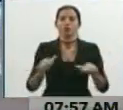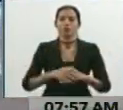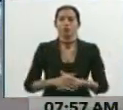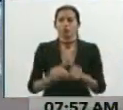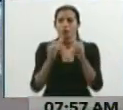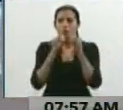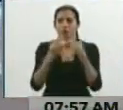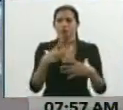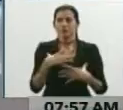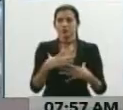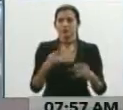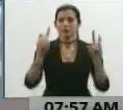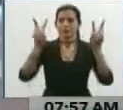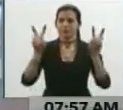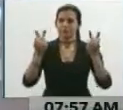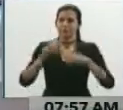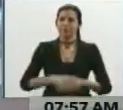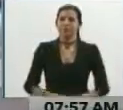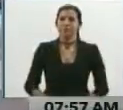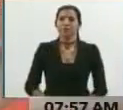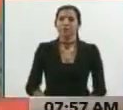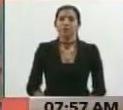interesante de